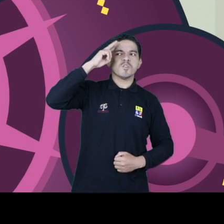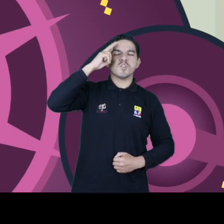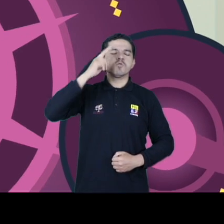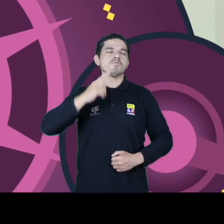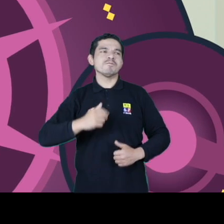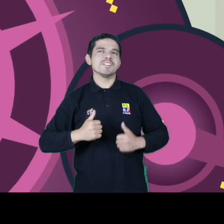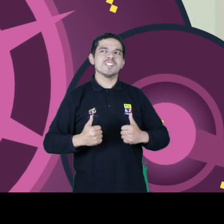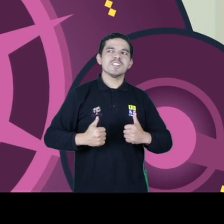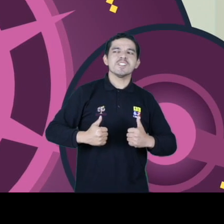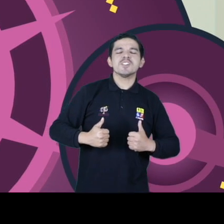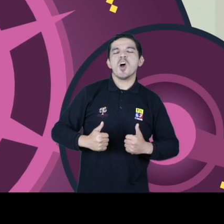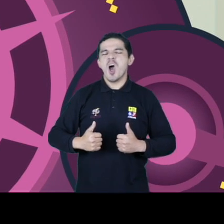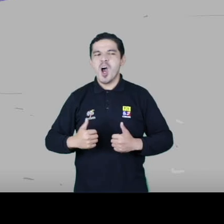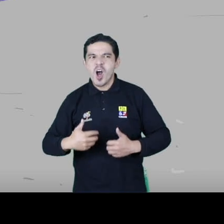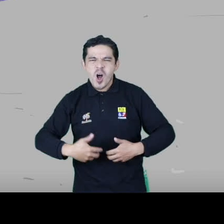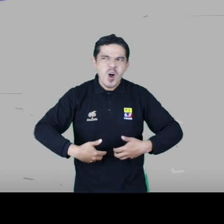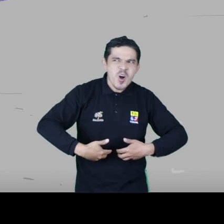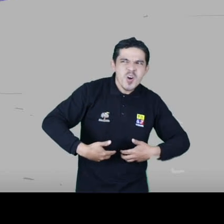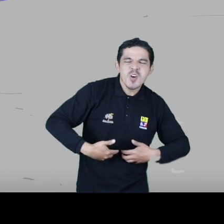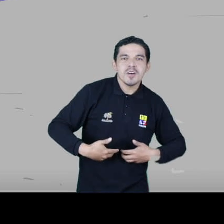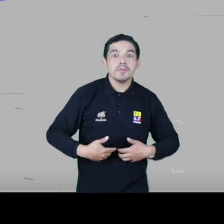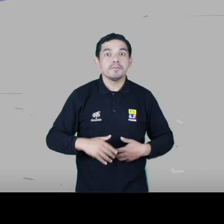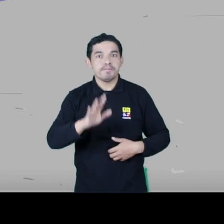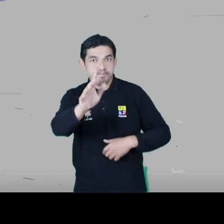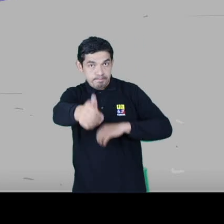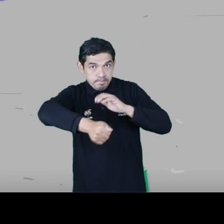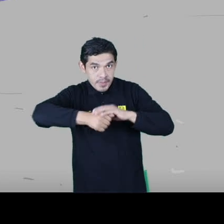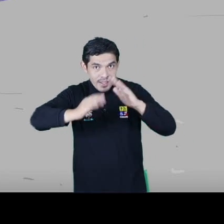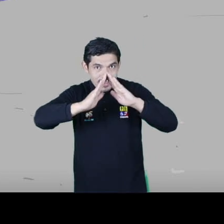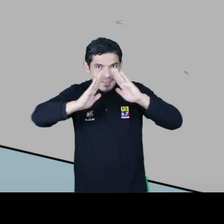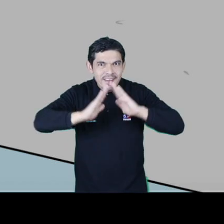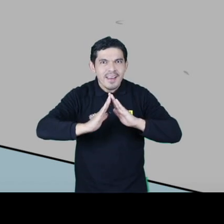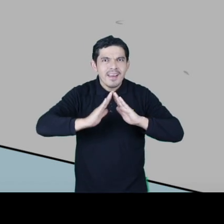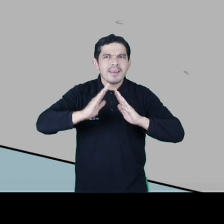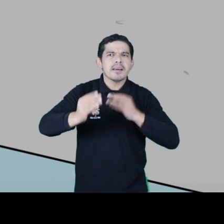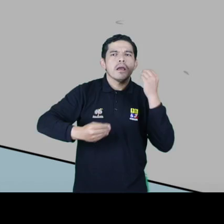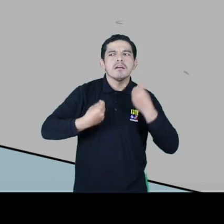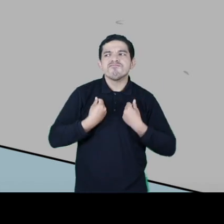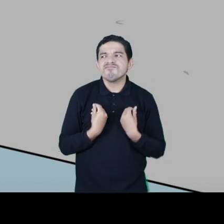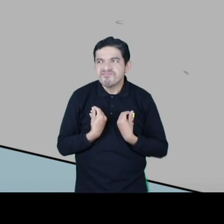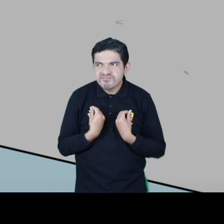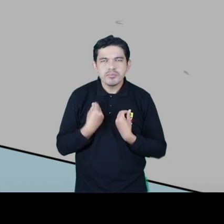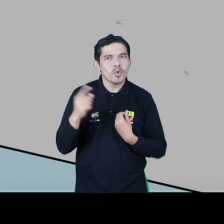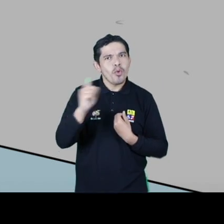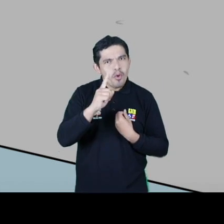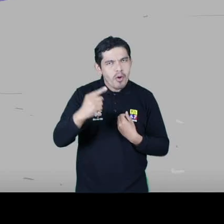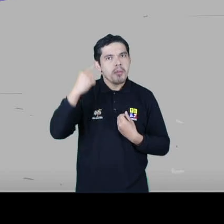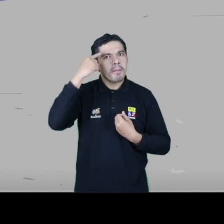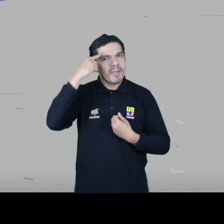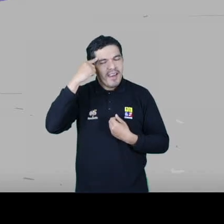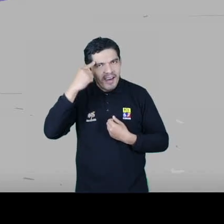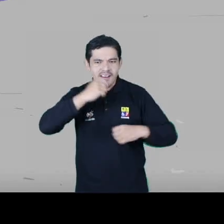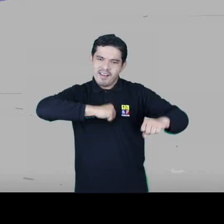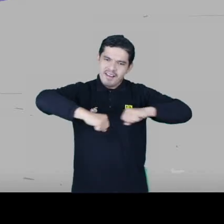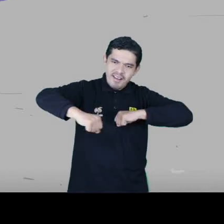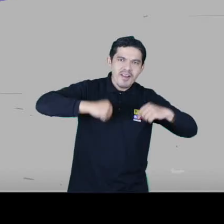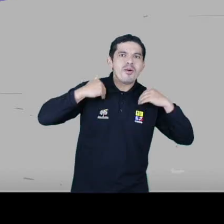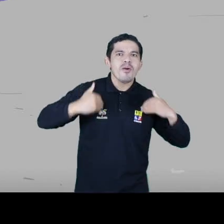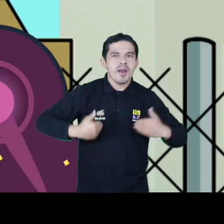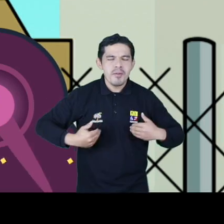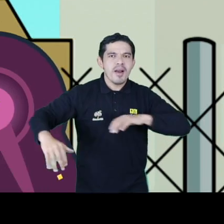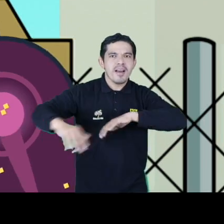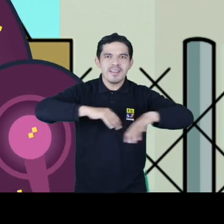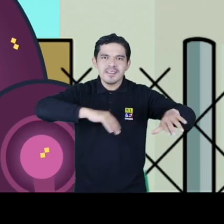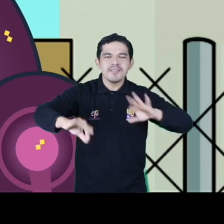¡Malvadamente bien! Que el confinamiento no sea una excusa para no mantener nuestra mente y cuerpo activo y